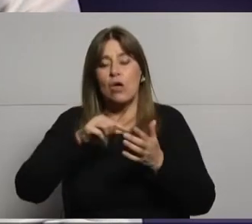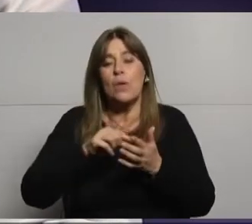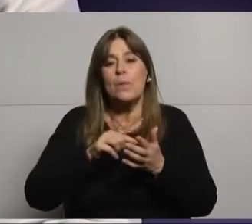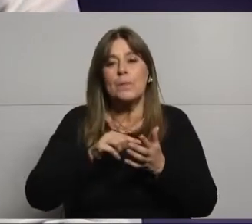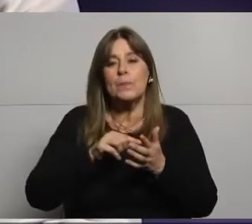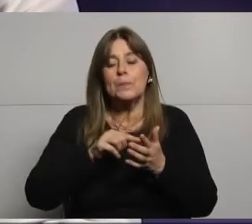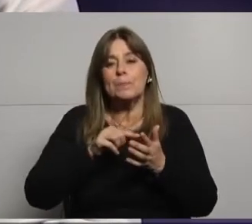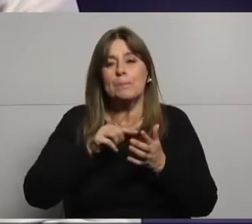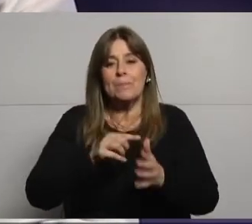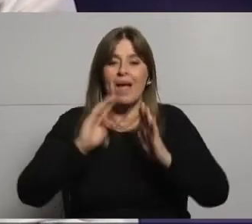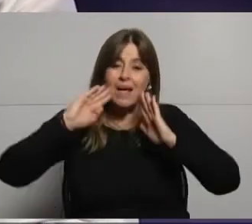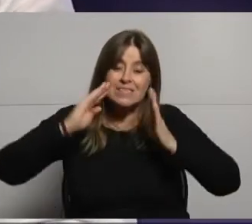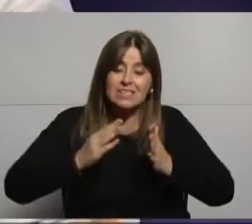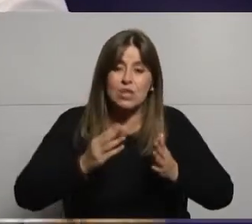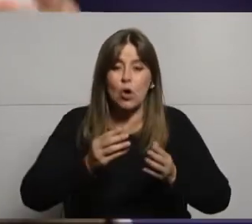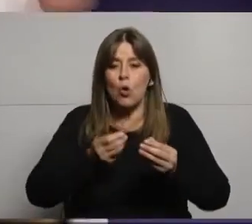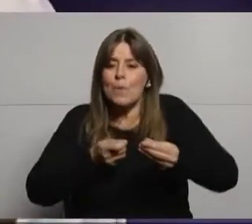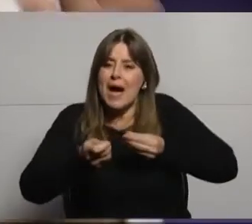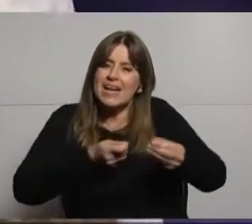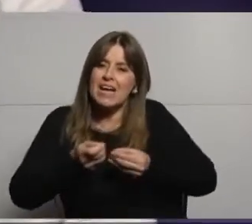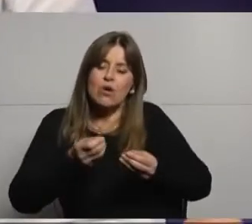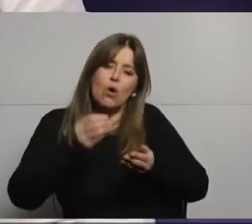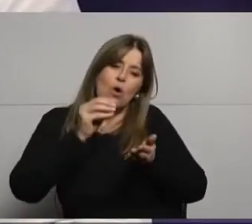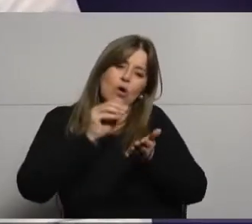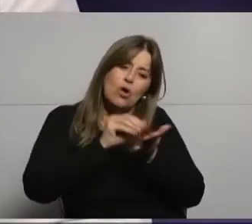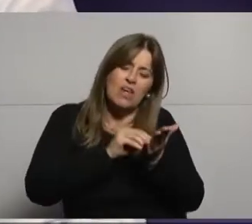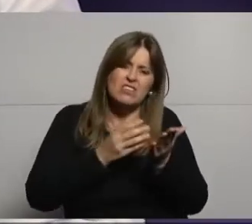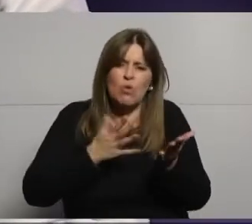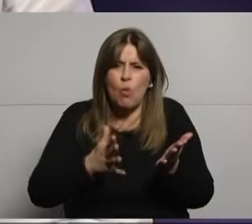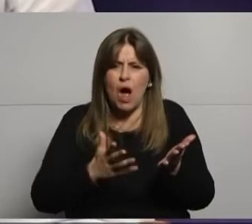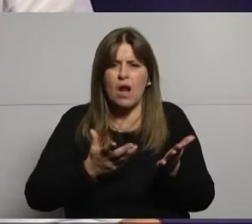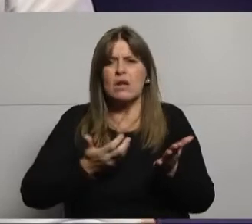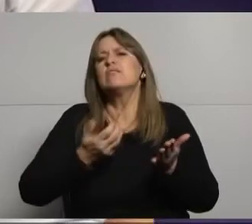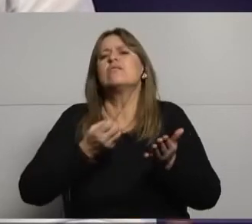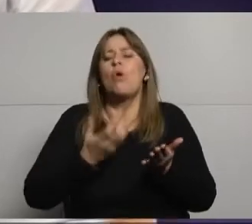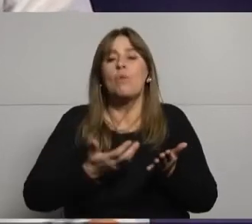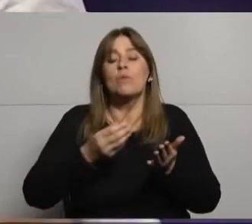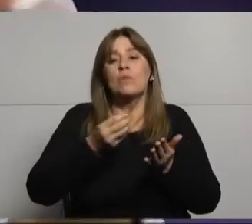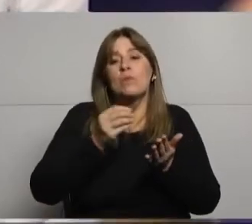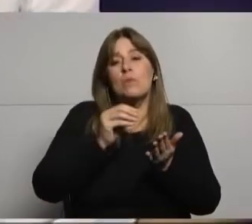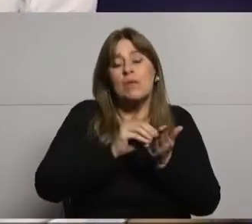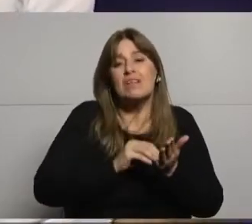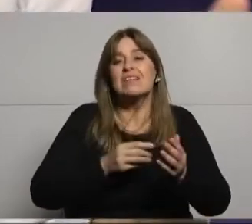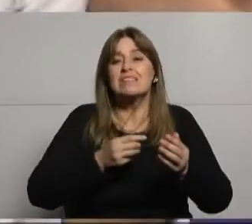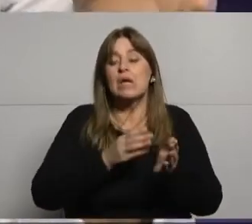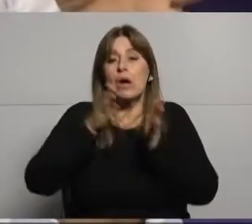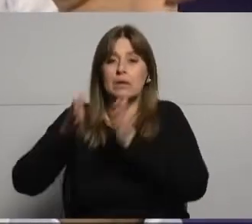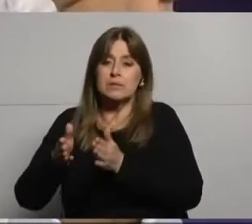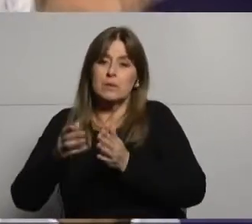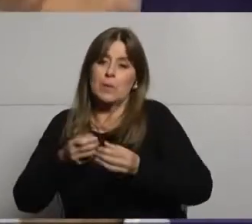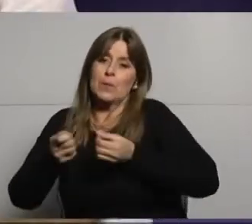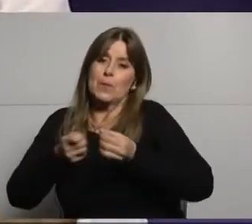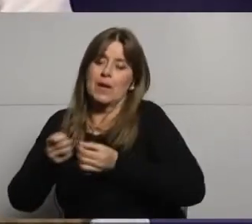que ver con el manejo de los datos, es decir, qué datos son los que se manejan. Y entonces ahí en un extremo está el manejar los